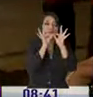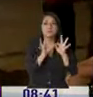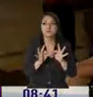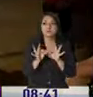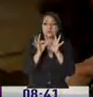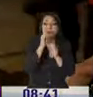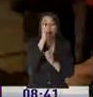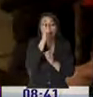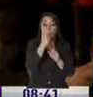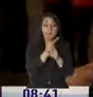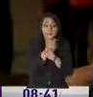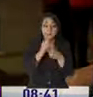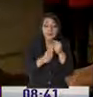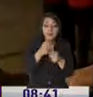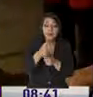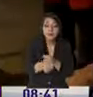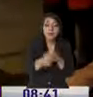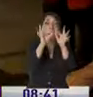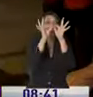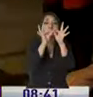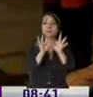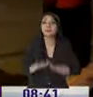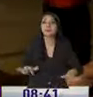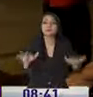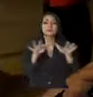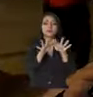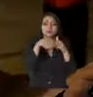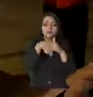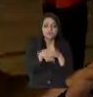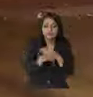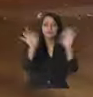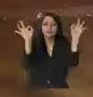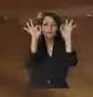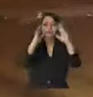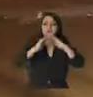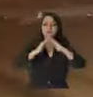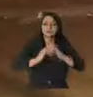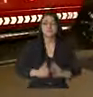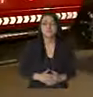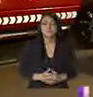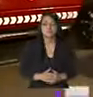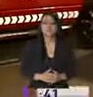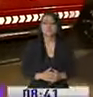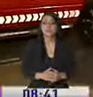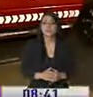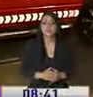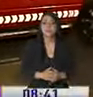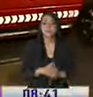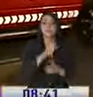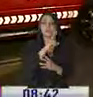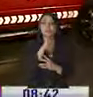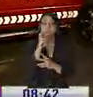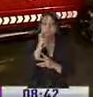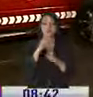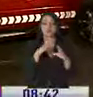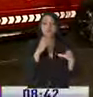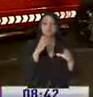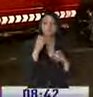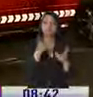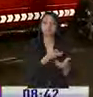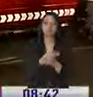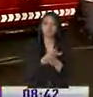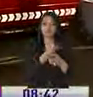al año mantenimiento de las instalaciones eléctricas. A la emergencia acudieron 20 efectivos del Cuerpo de Bomberos de Quito y del